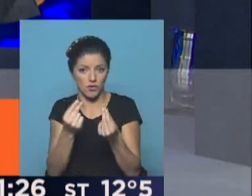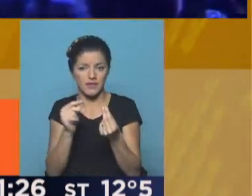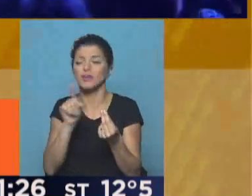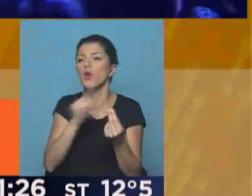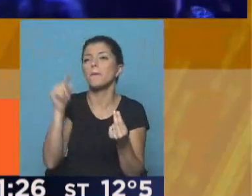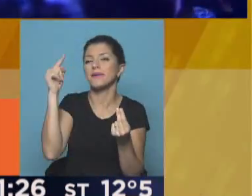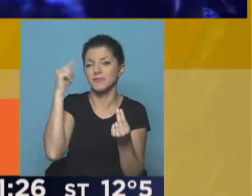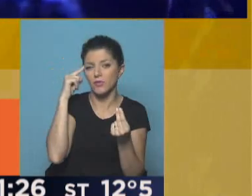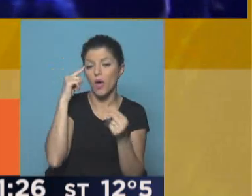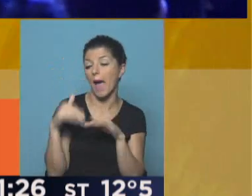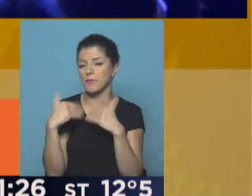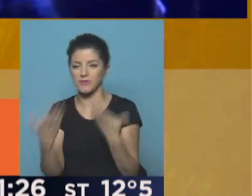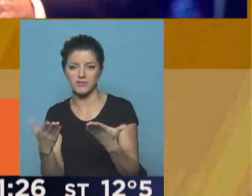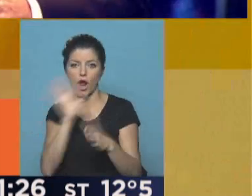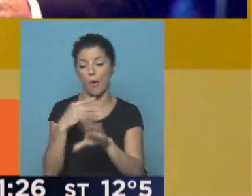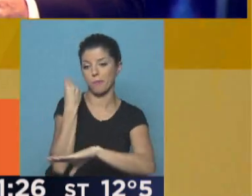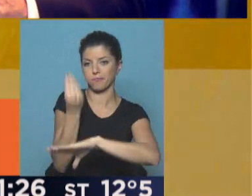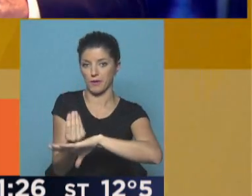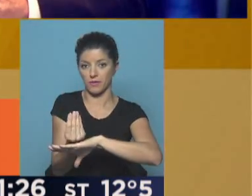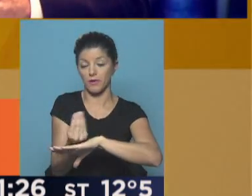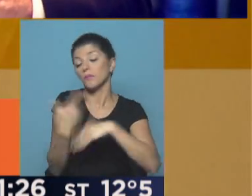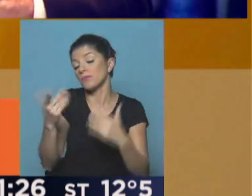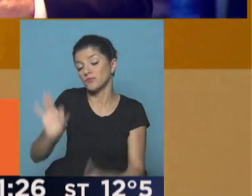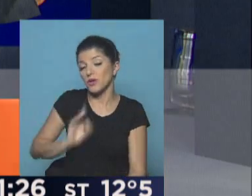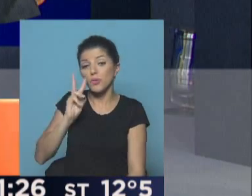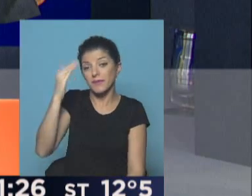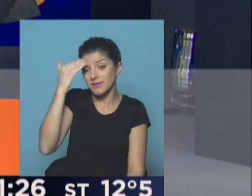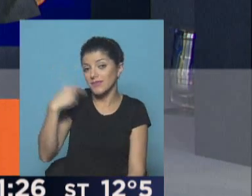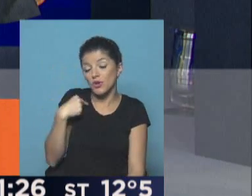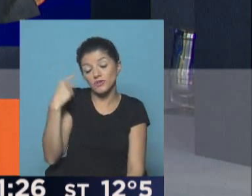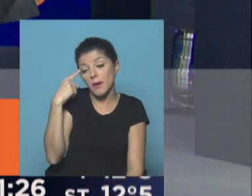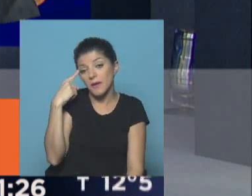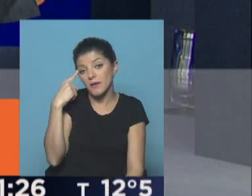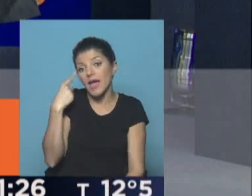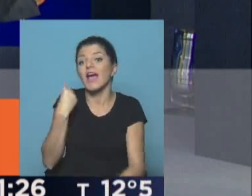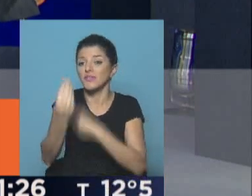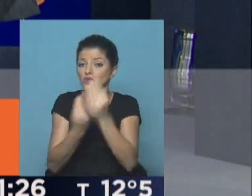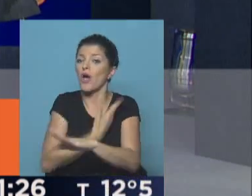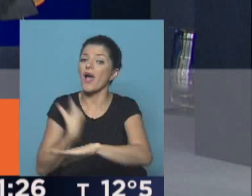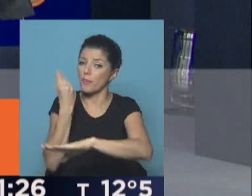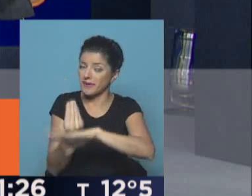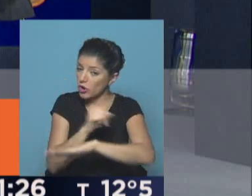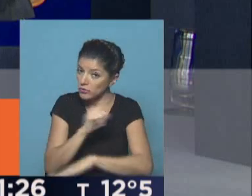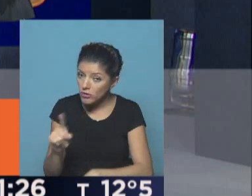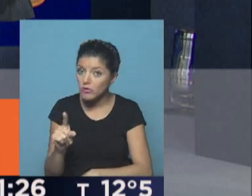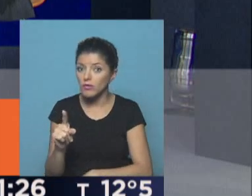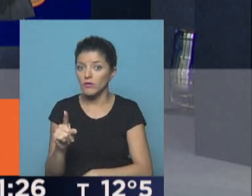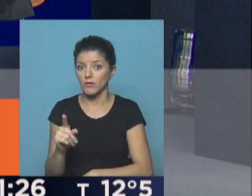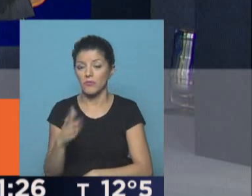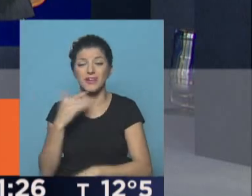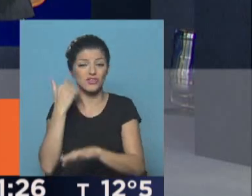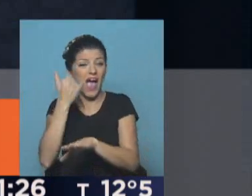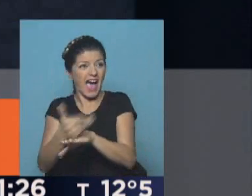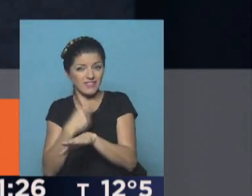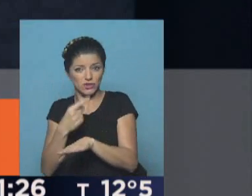el oportunismo o por los cargos yo en el 2015 ya dije que no que no estaba de acuerdo en ser candidato gobernador porque había dicho entrada que iba a ser candidato